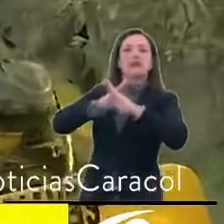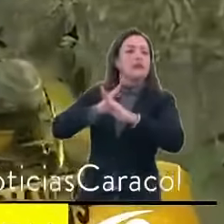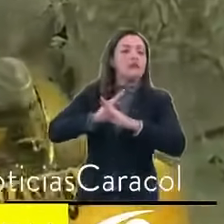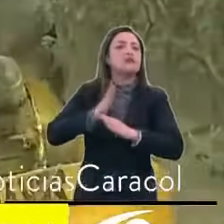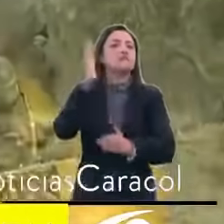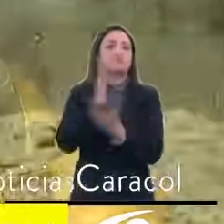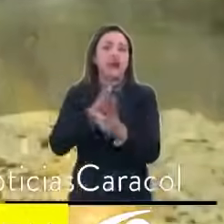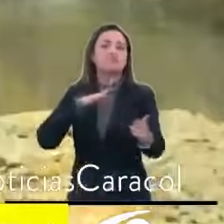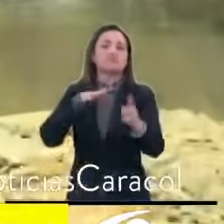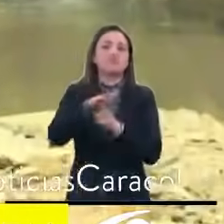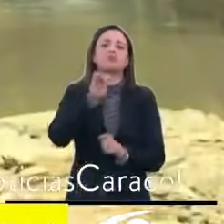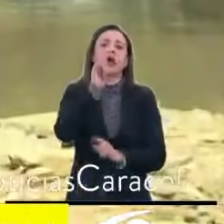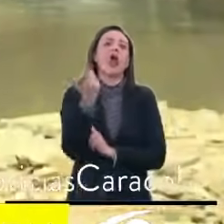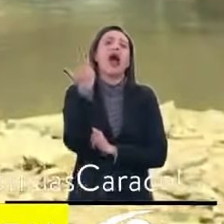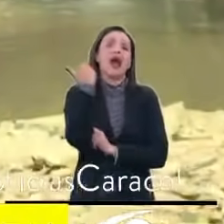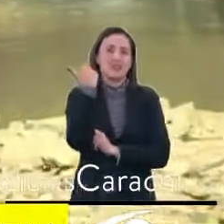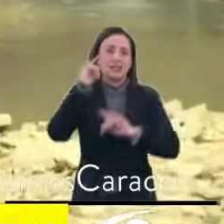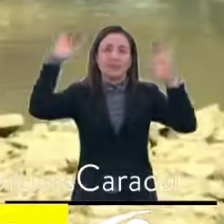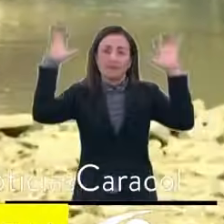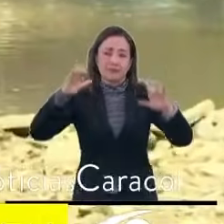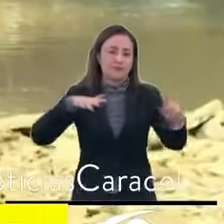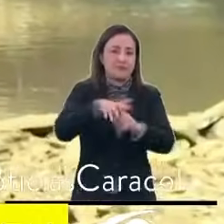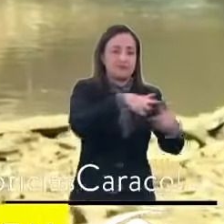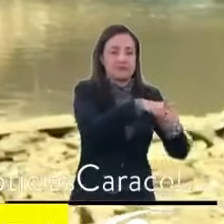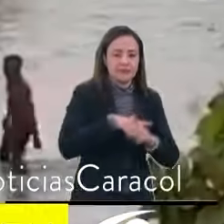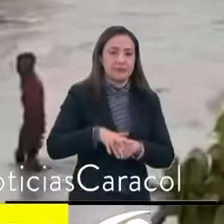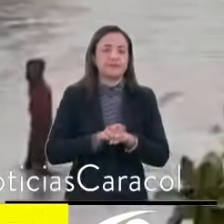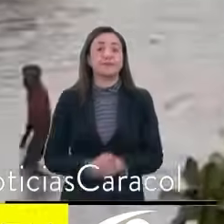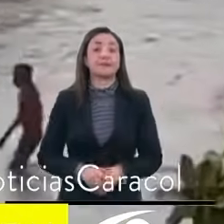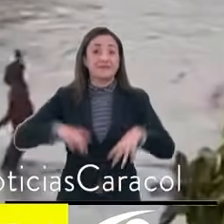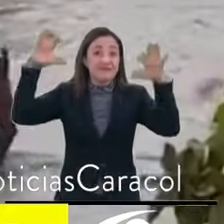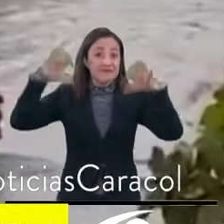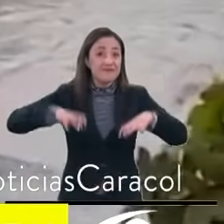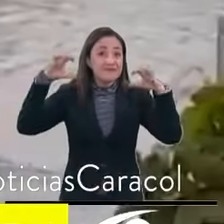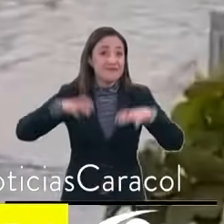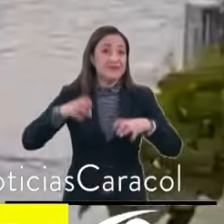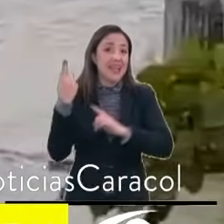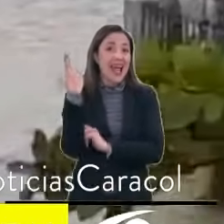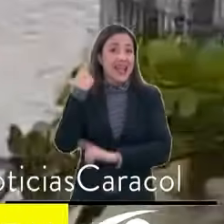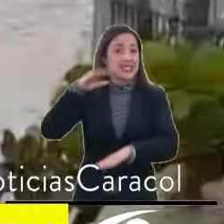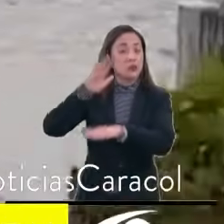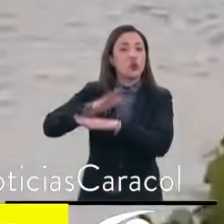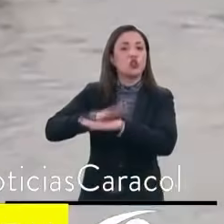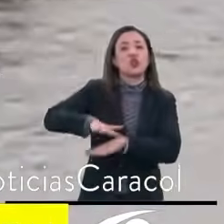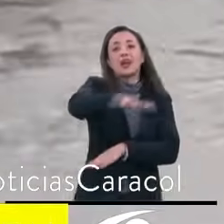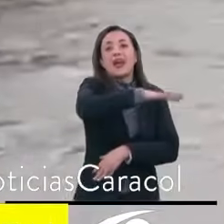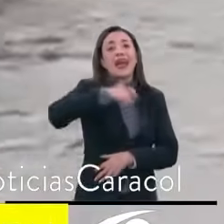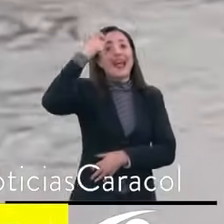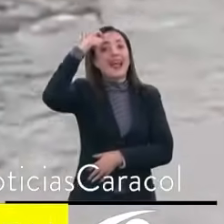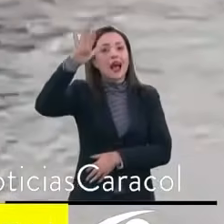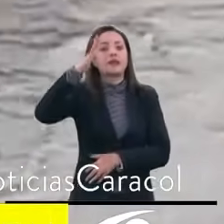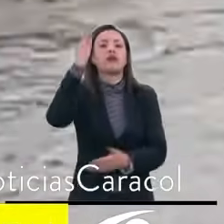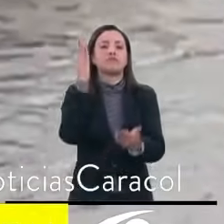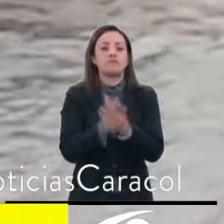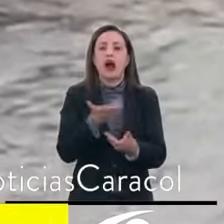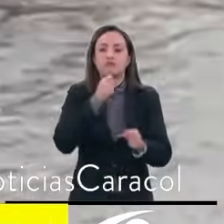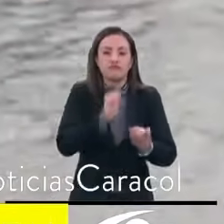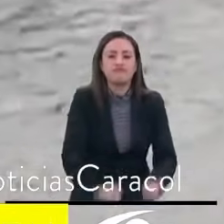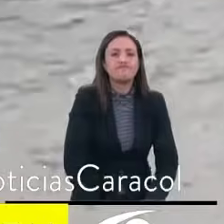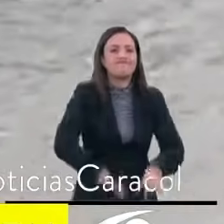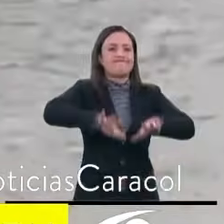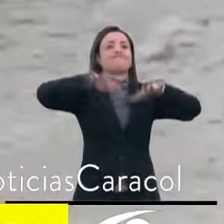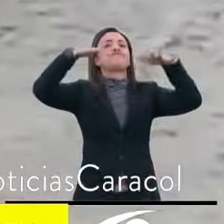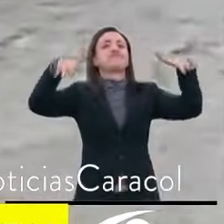emergencias en la tarde de ayer. Las lluvias registradas en la tarde de ayer en Cartagena ocasionaron el desbordamiento de